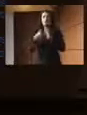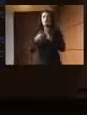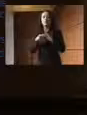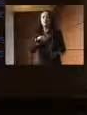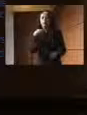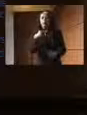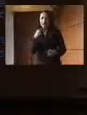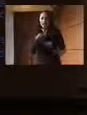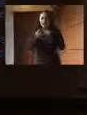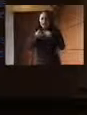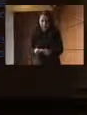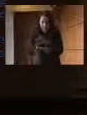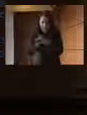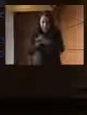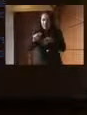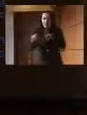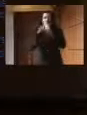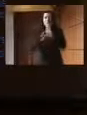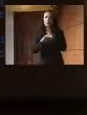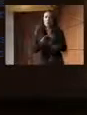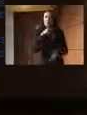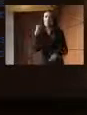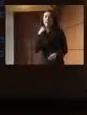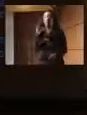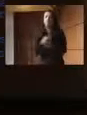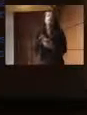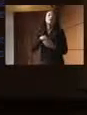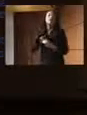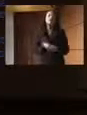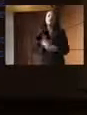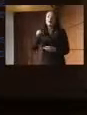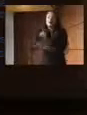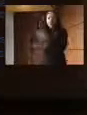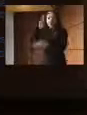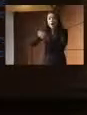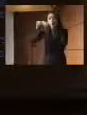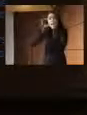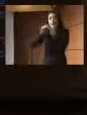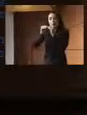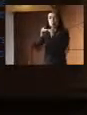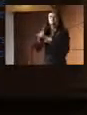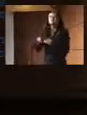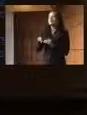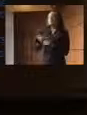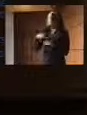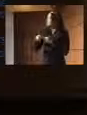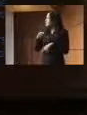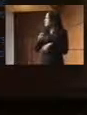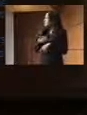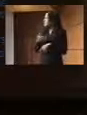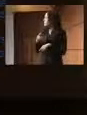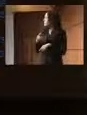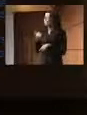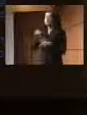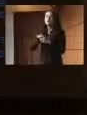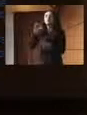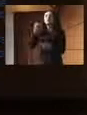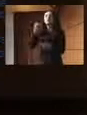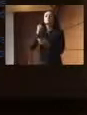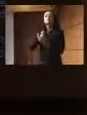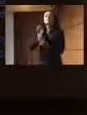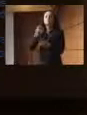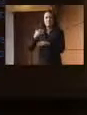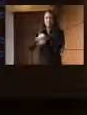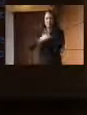en la aplicación de la misma. La revisión, o sea, la Convención conlleva, ya lo comenté anteriormente, la obligación de revisar